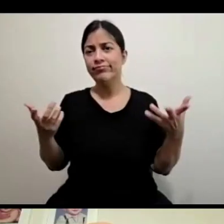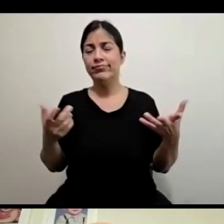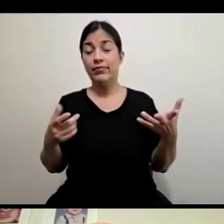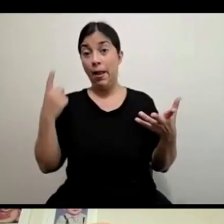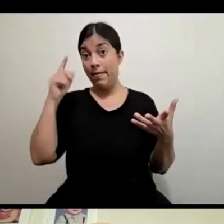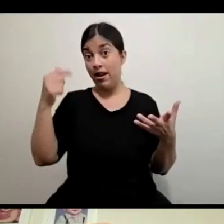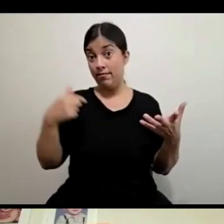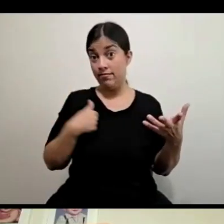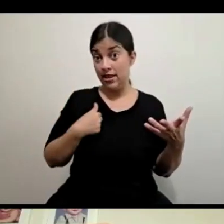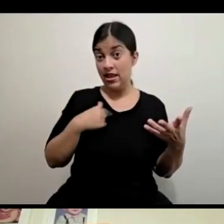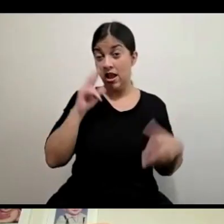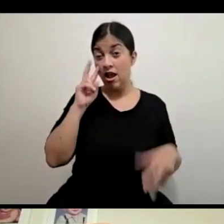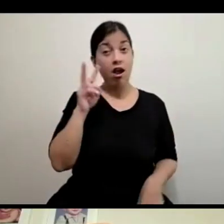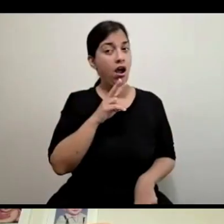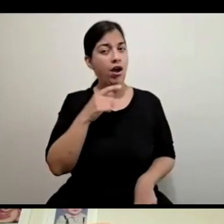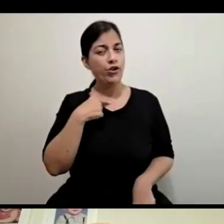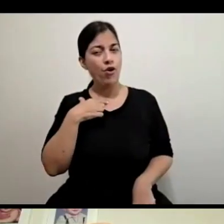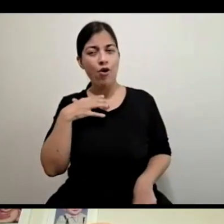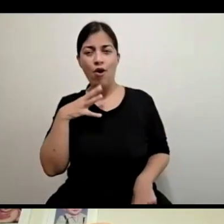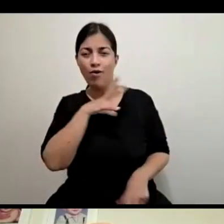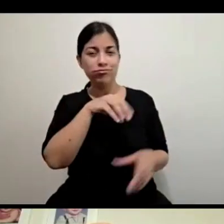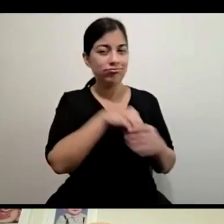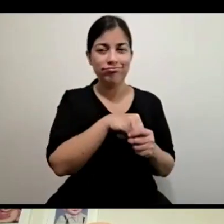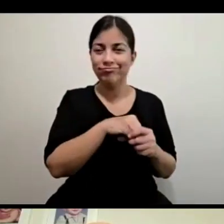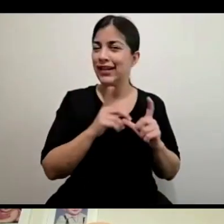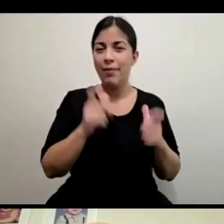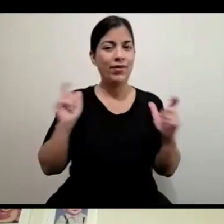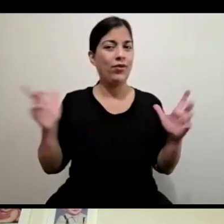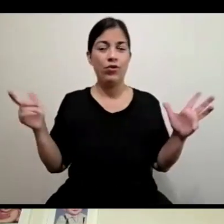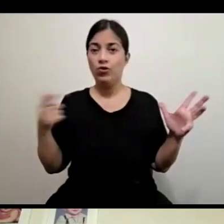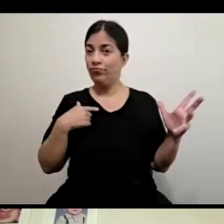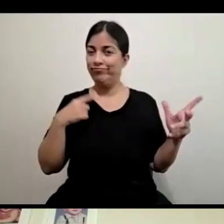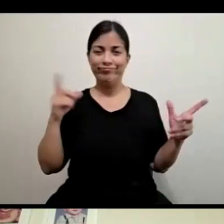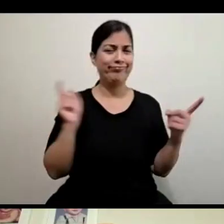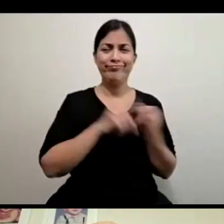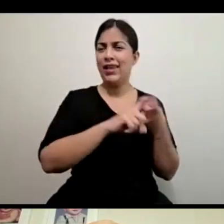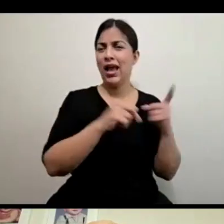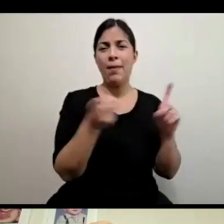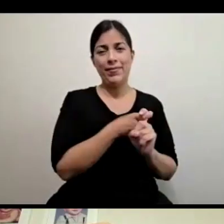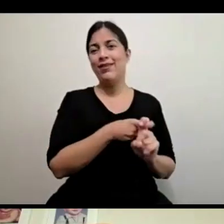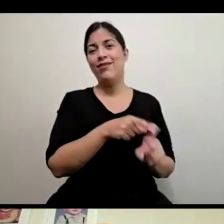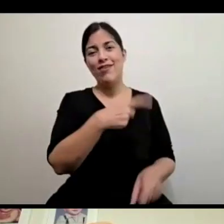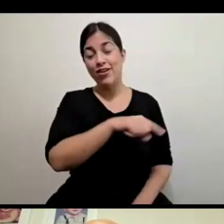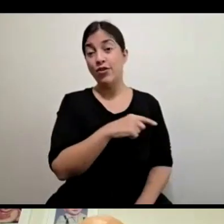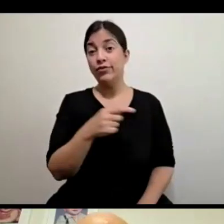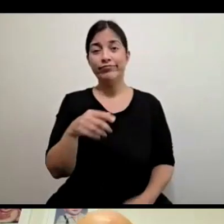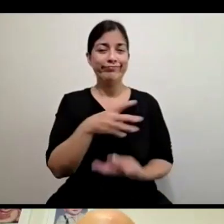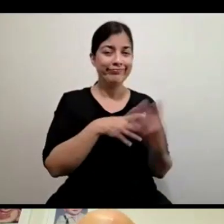sea, yo me incorporé ahí enseguida y me hice pana de ellos y obviamente de ahí no hubo